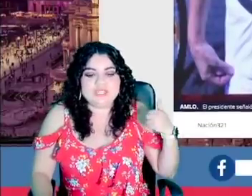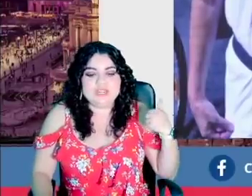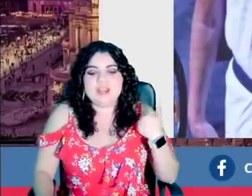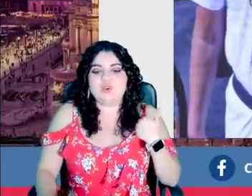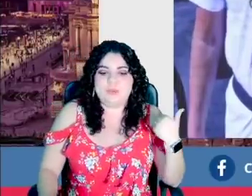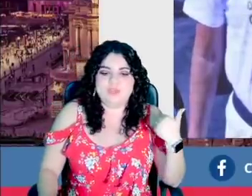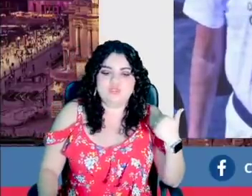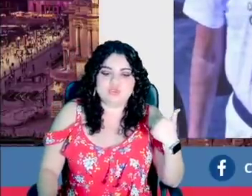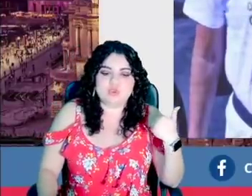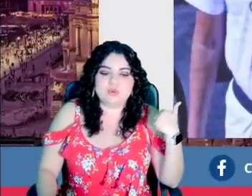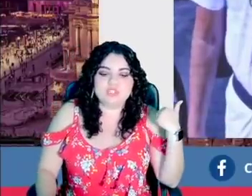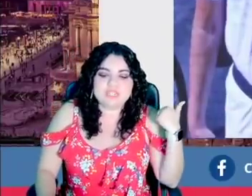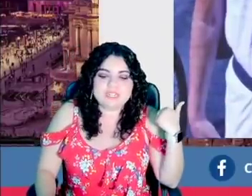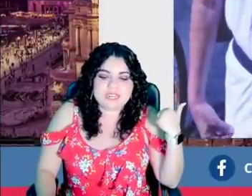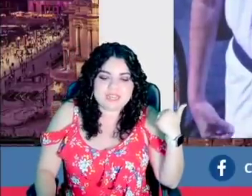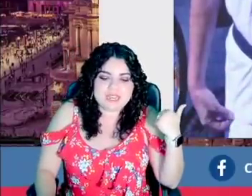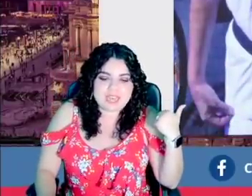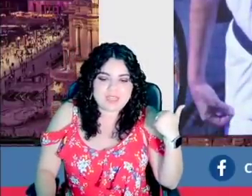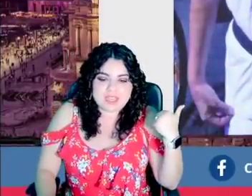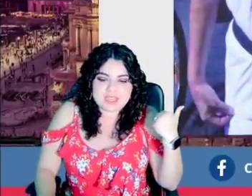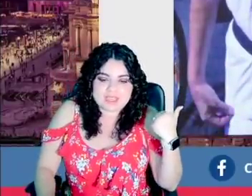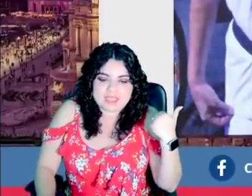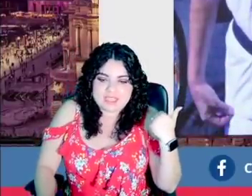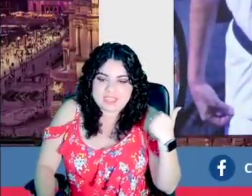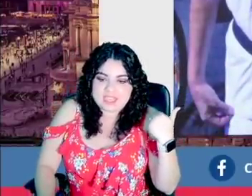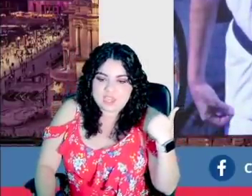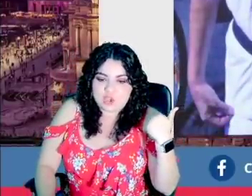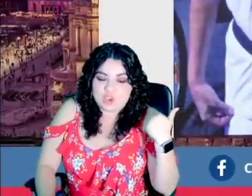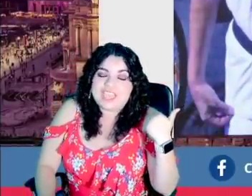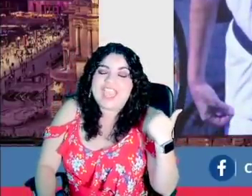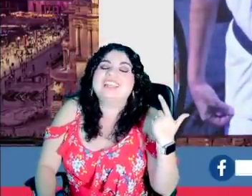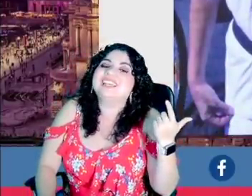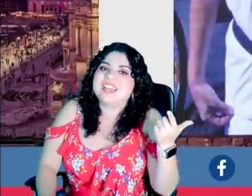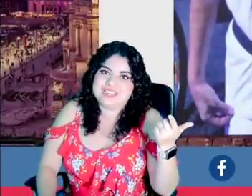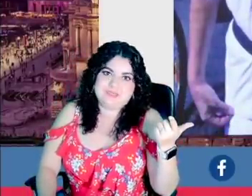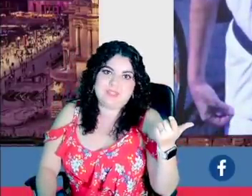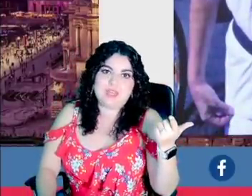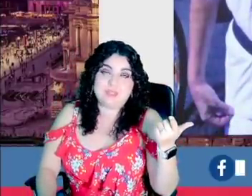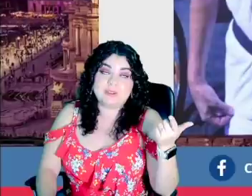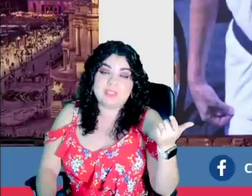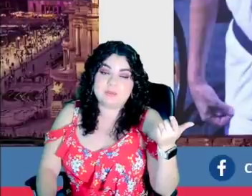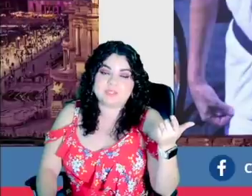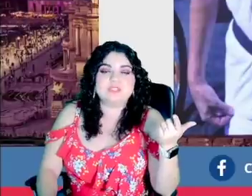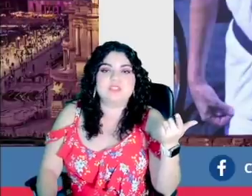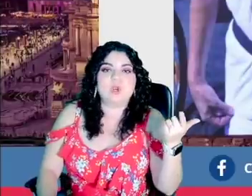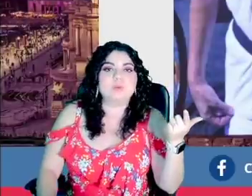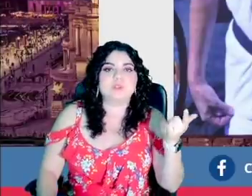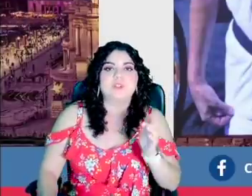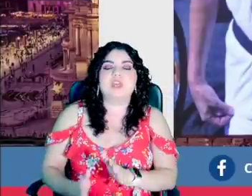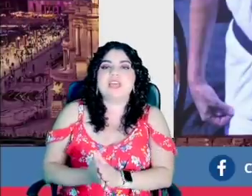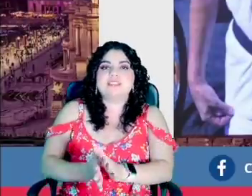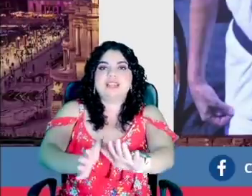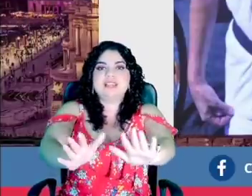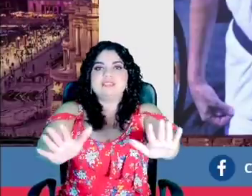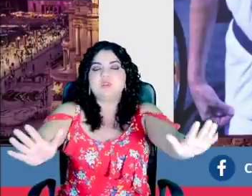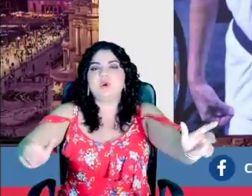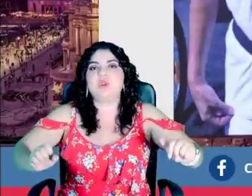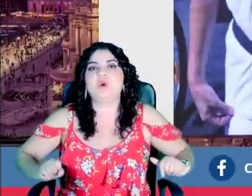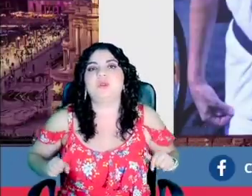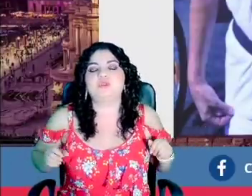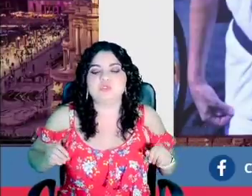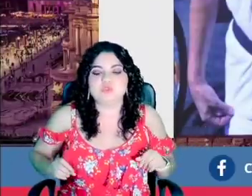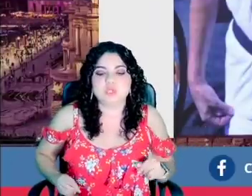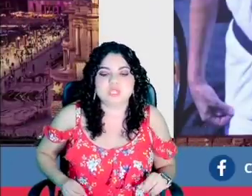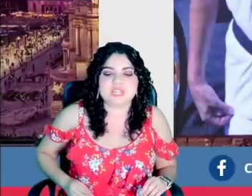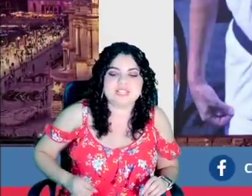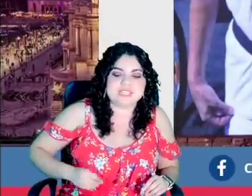tienen argumentos, como no tienen nada con qué atacar de verdad al presidente López Obrador, se lanzan luego a